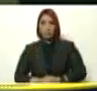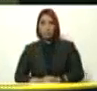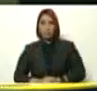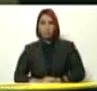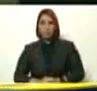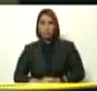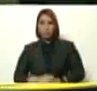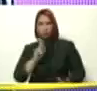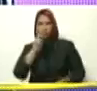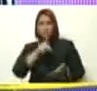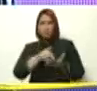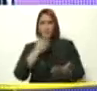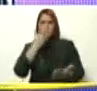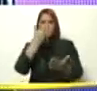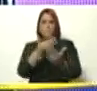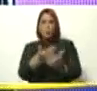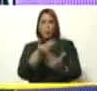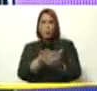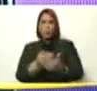llegó la propuesta